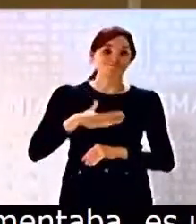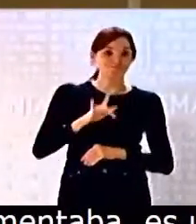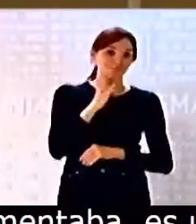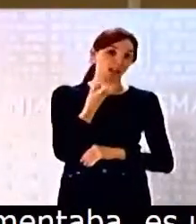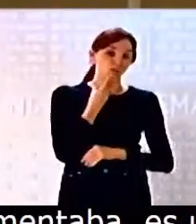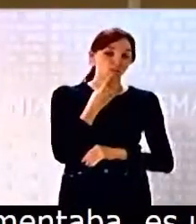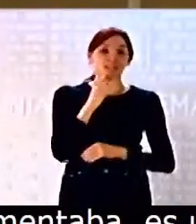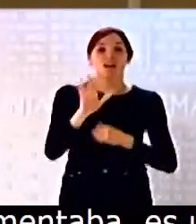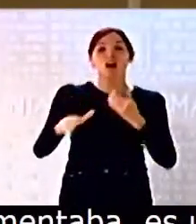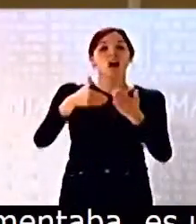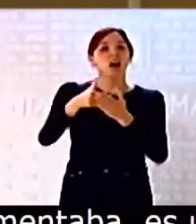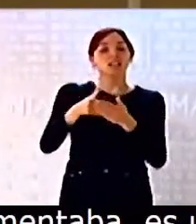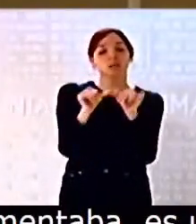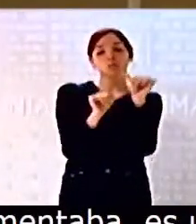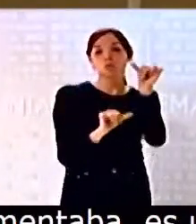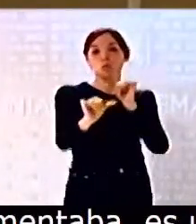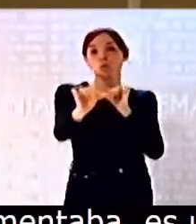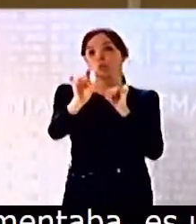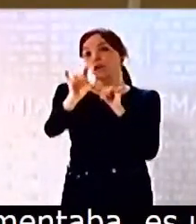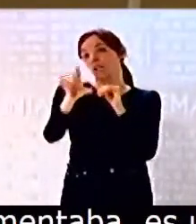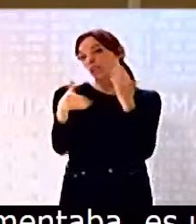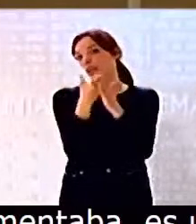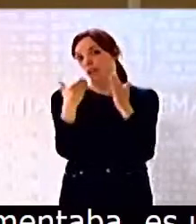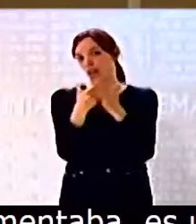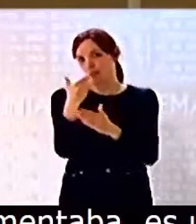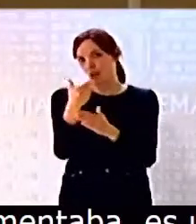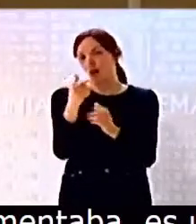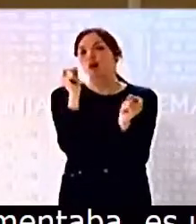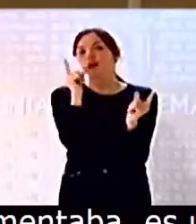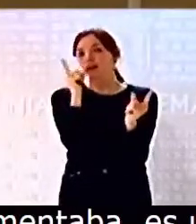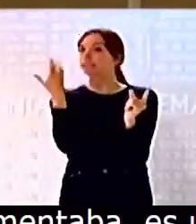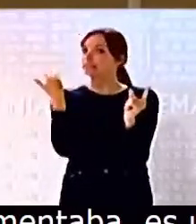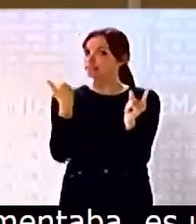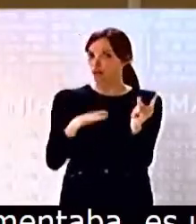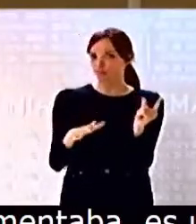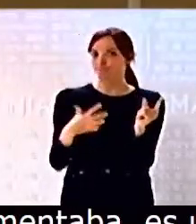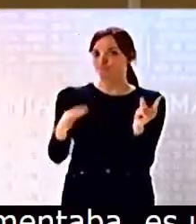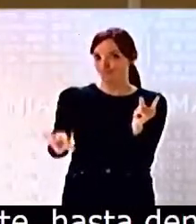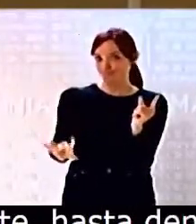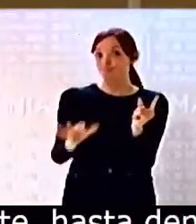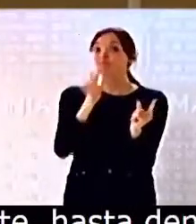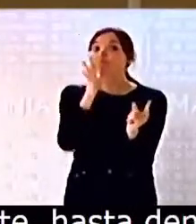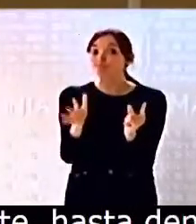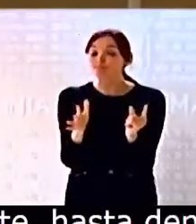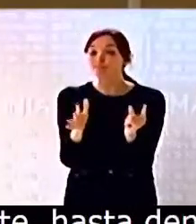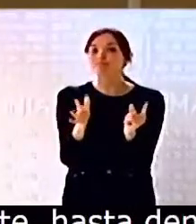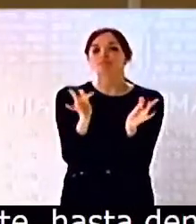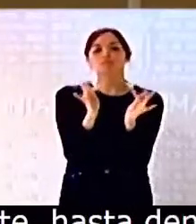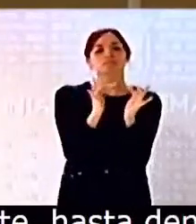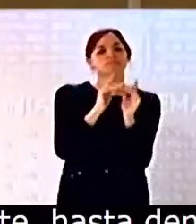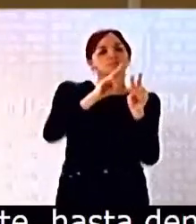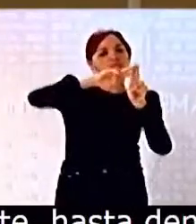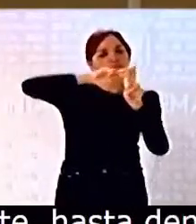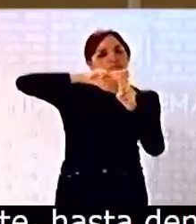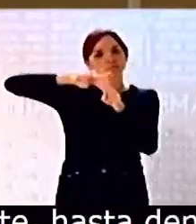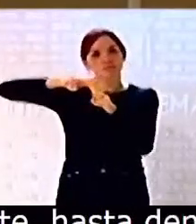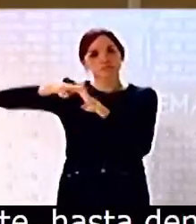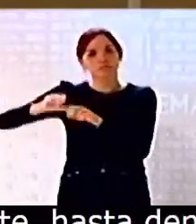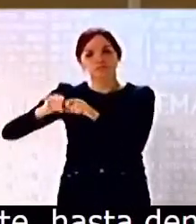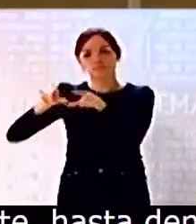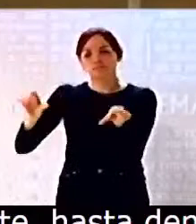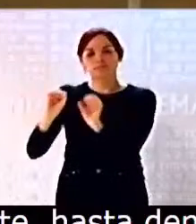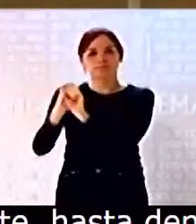desafortunadamente, hasta dentro de 15 días aproximadamente, puesto que en la secuenciación en el laboratorio